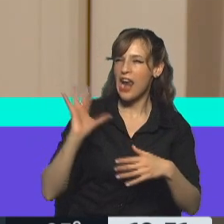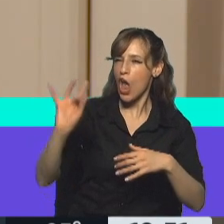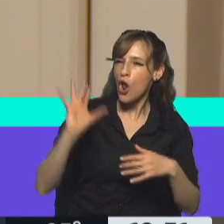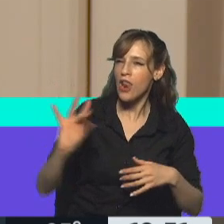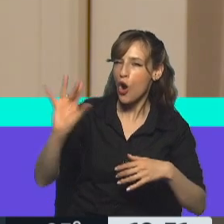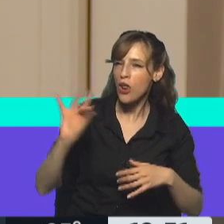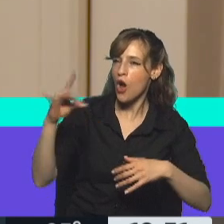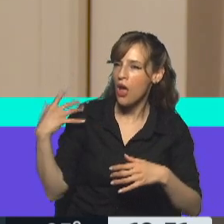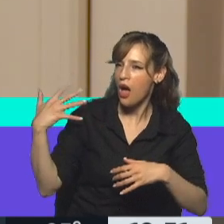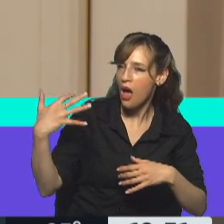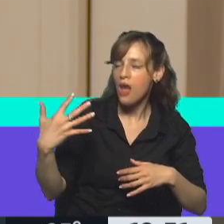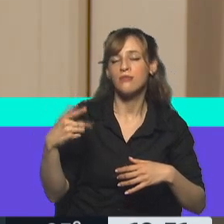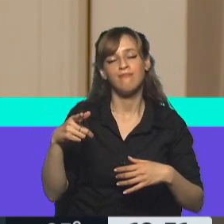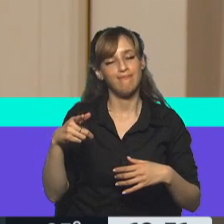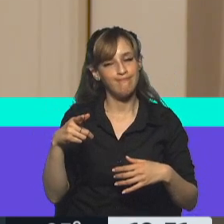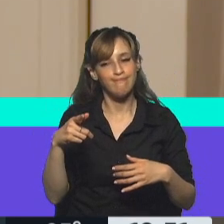la liga,